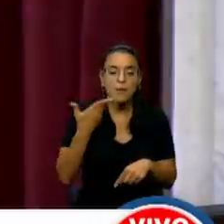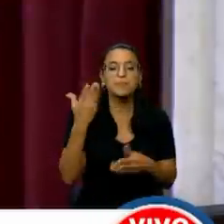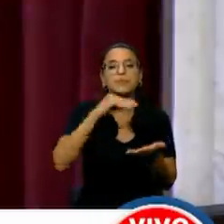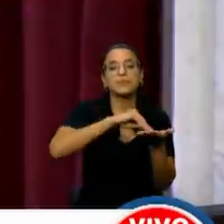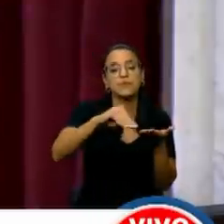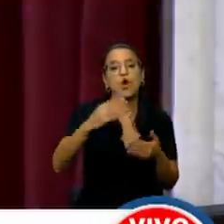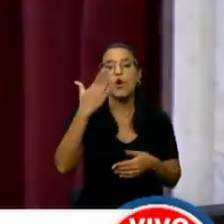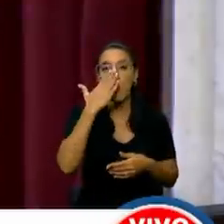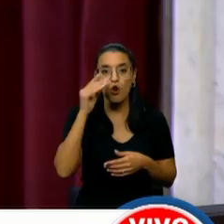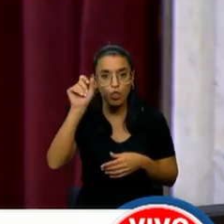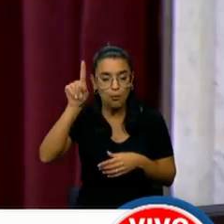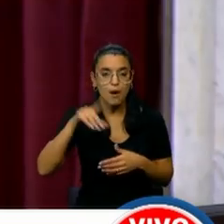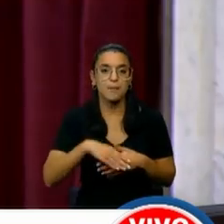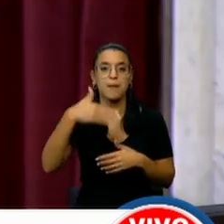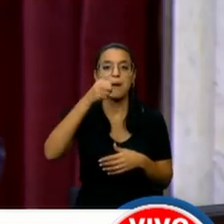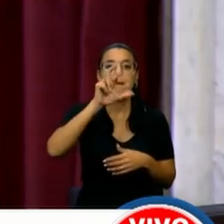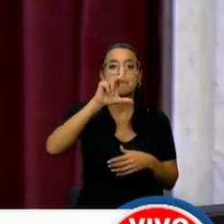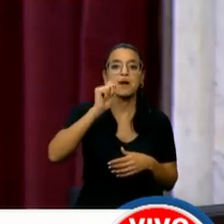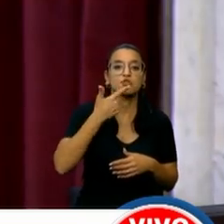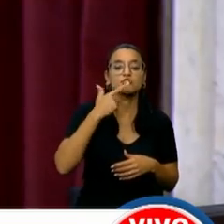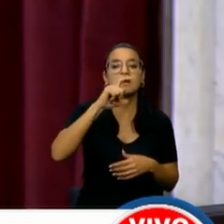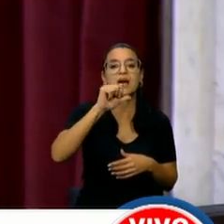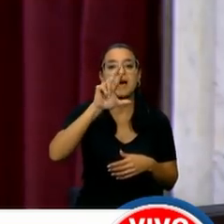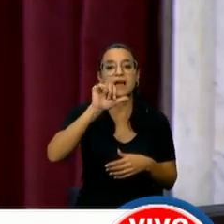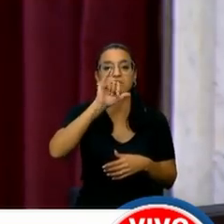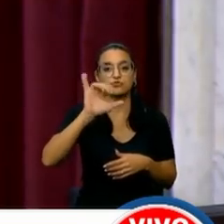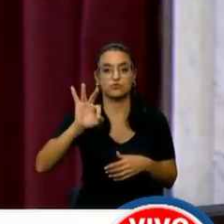el diputado por córdoba marcos carazo